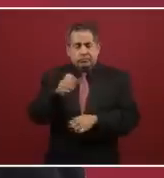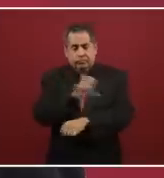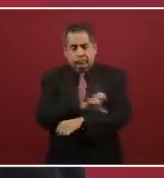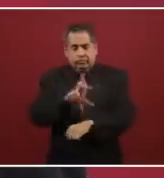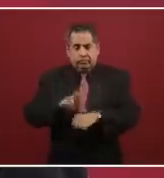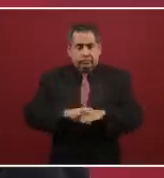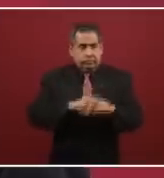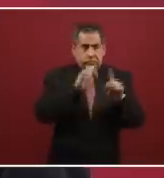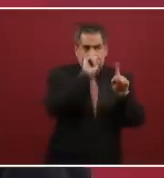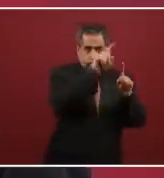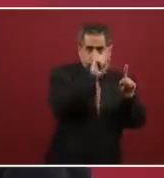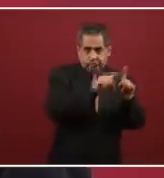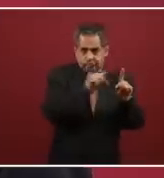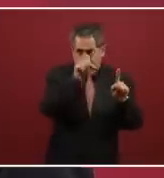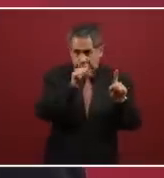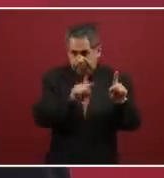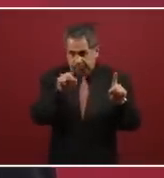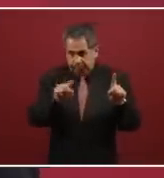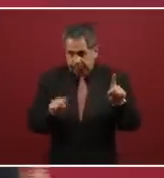coordinaciones.